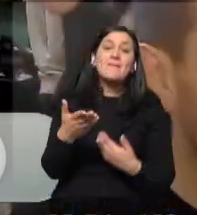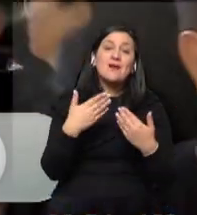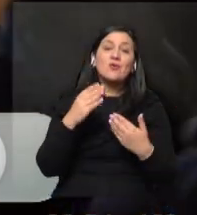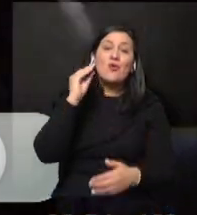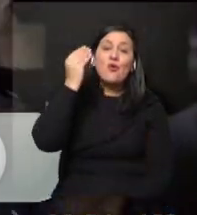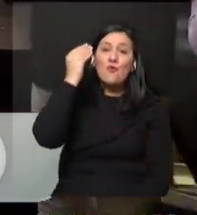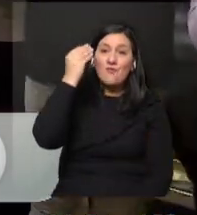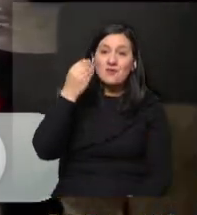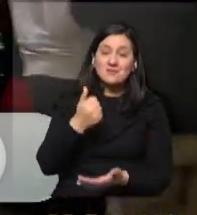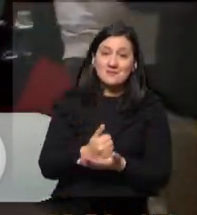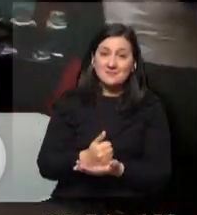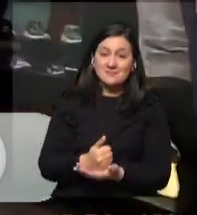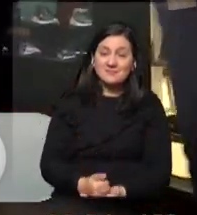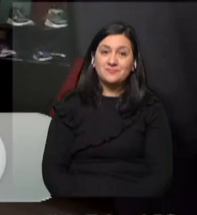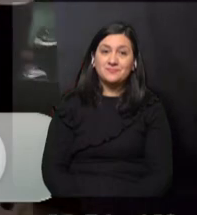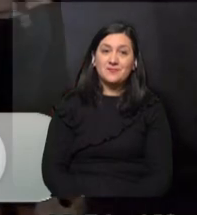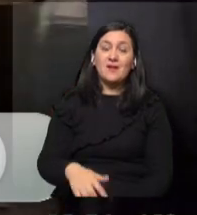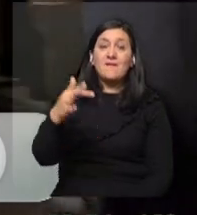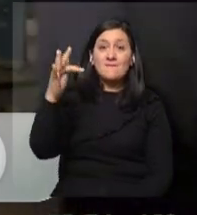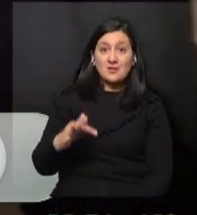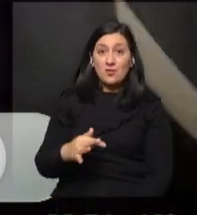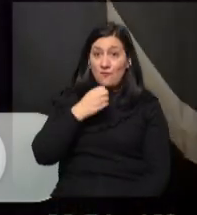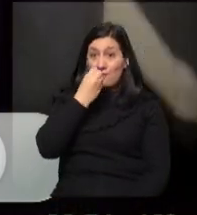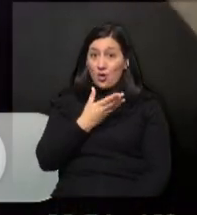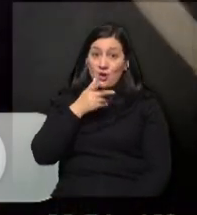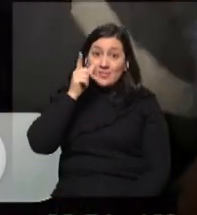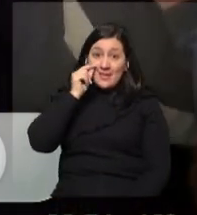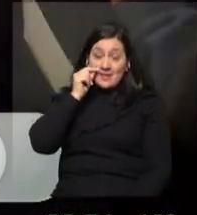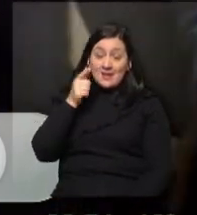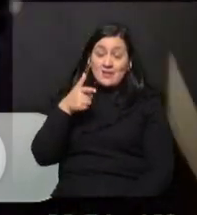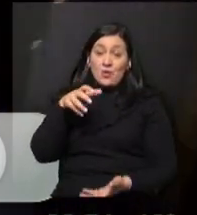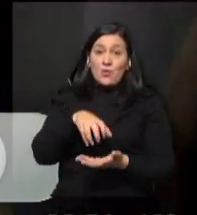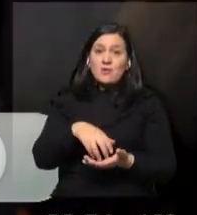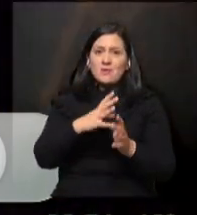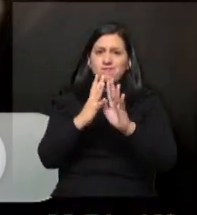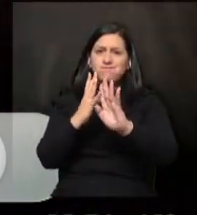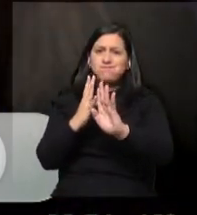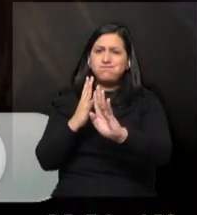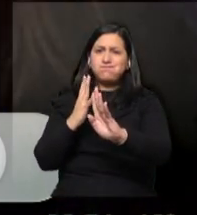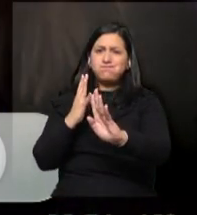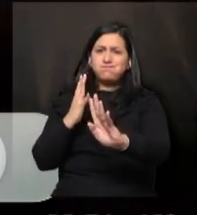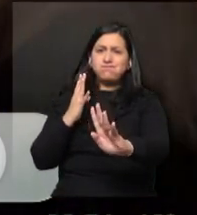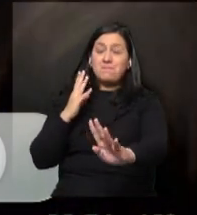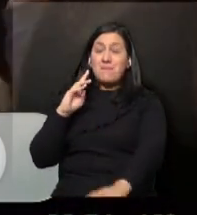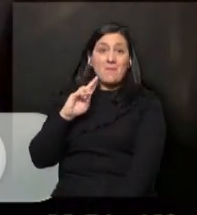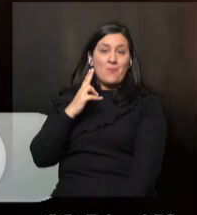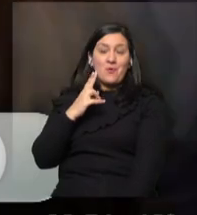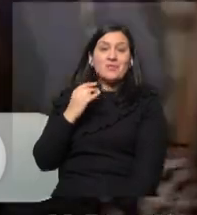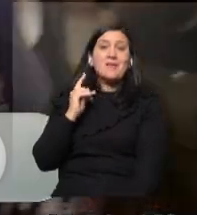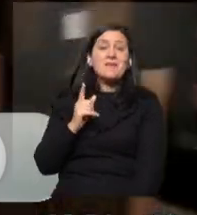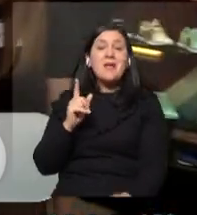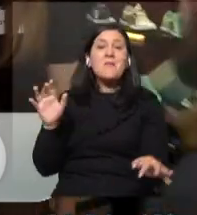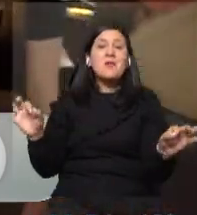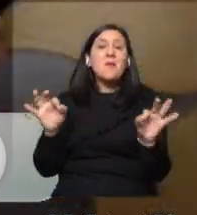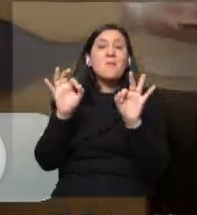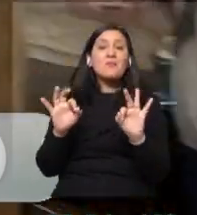encuentran presentes aquí, Fito, Flor, Tania, en este lugar donde, mirá la fila que hay, me muero, hay como una música electro que